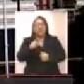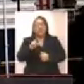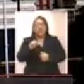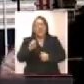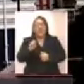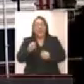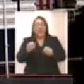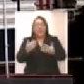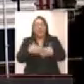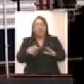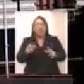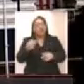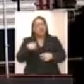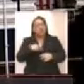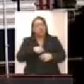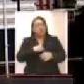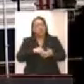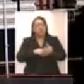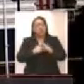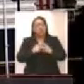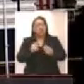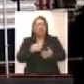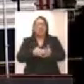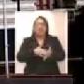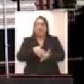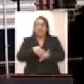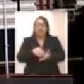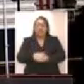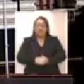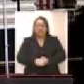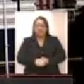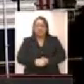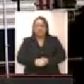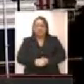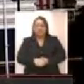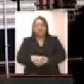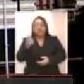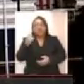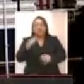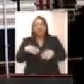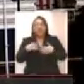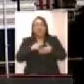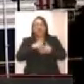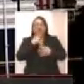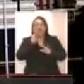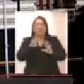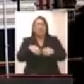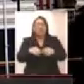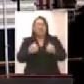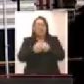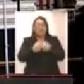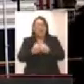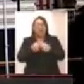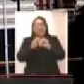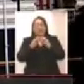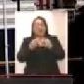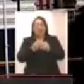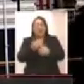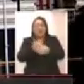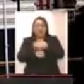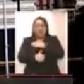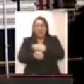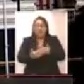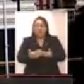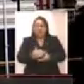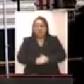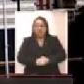ustedes, cualquiera de nosotros es sumamente vulnerable a poder, digamos, destruirse fundamentalmente